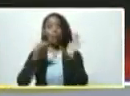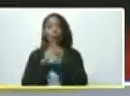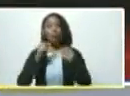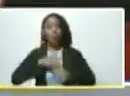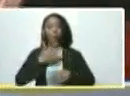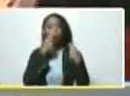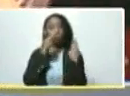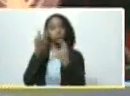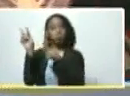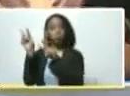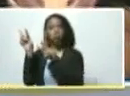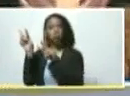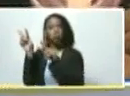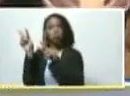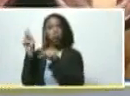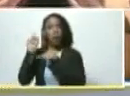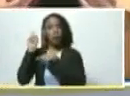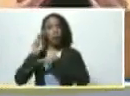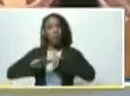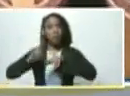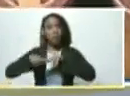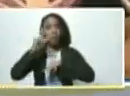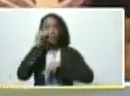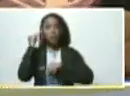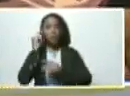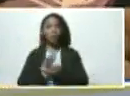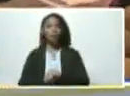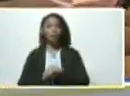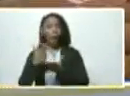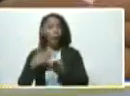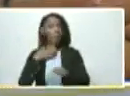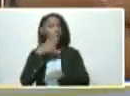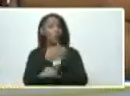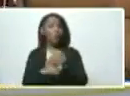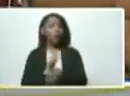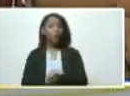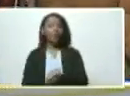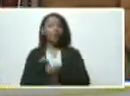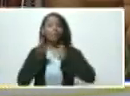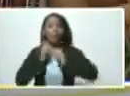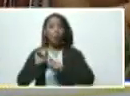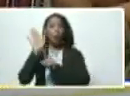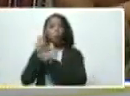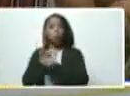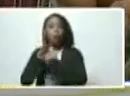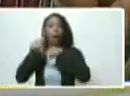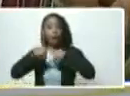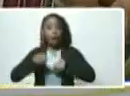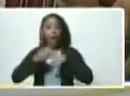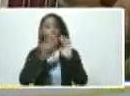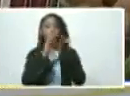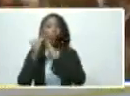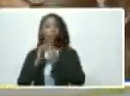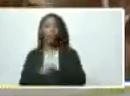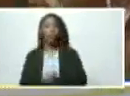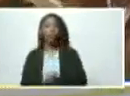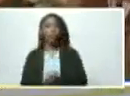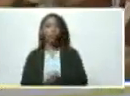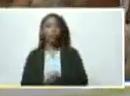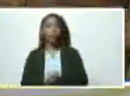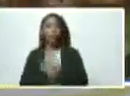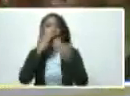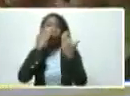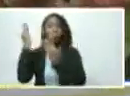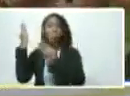podemos ver a estos niños que fueron tratados aquí en esta comunidad, y cómo